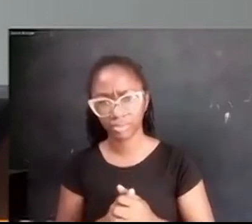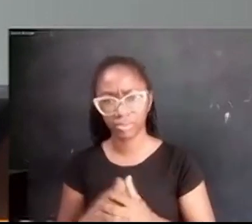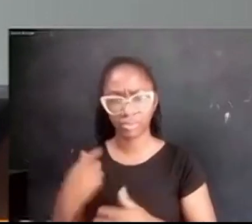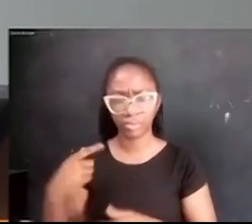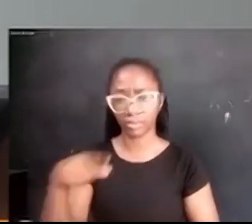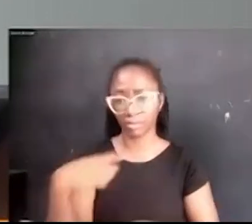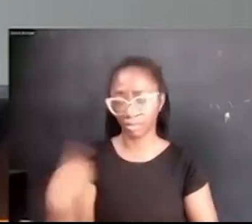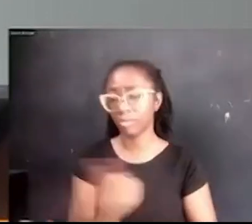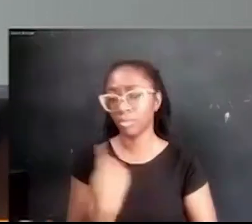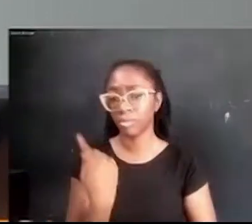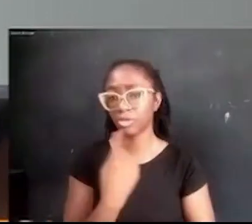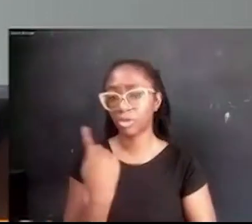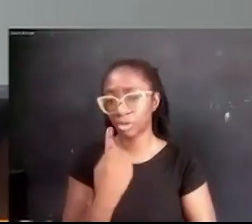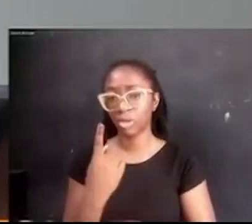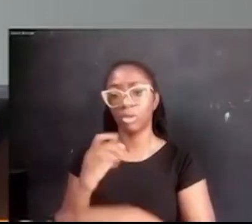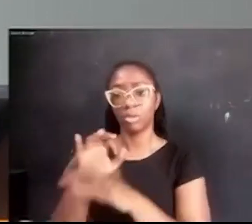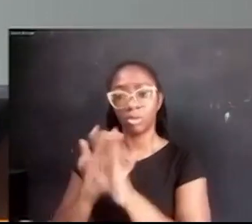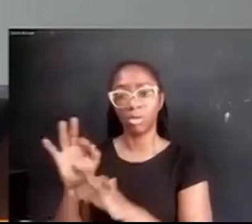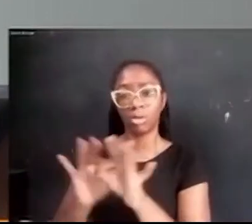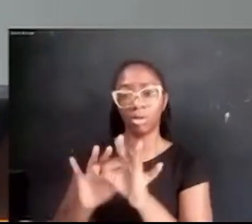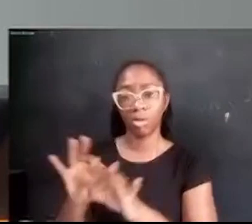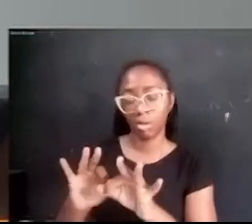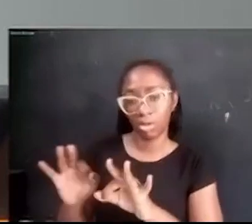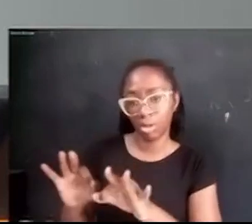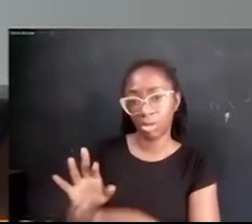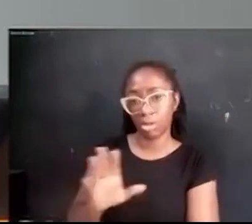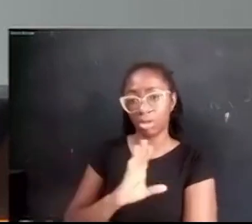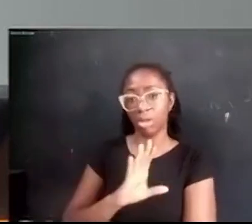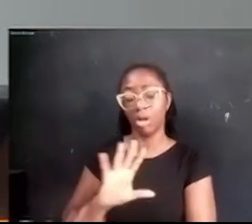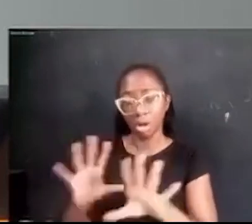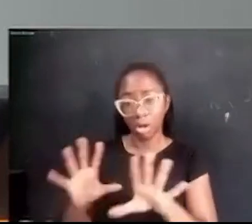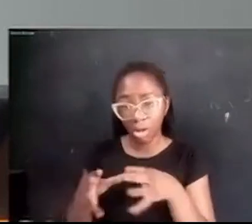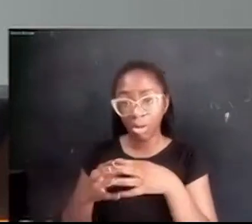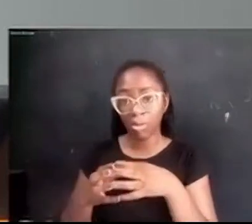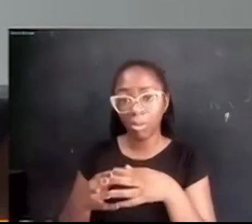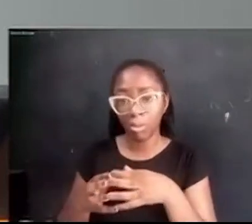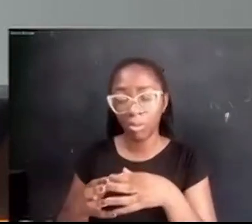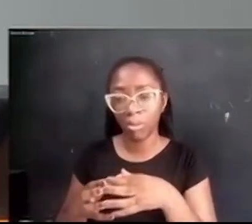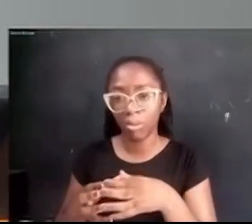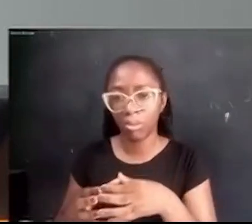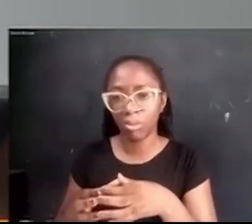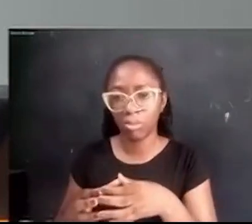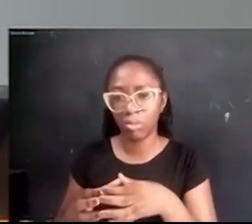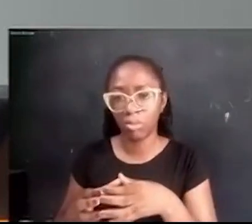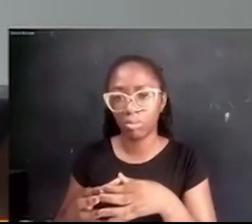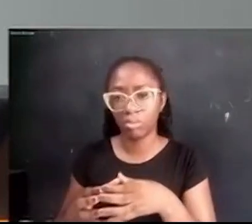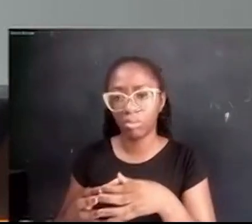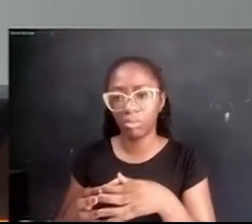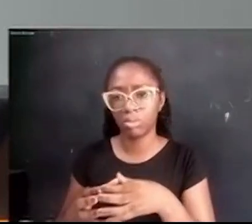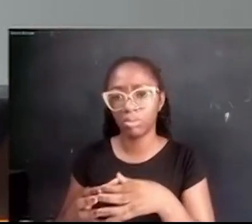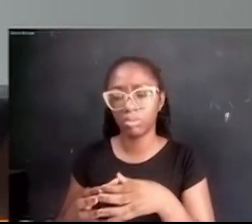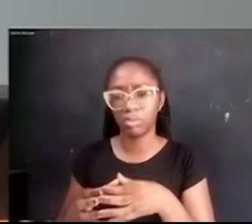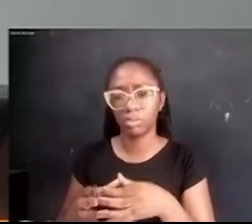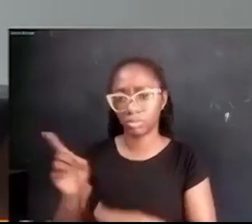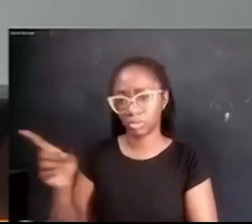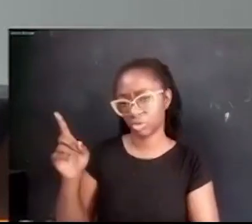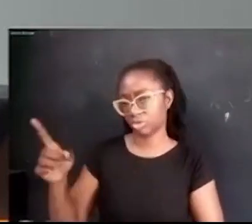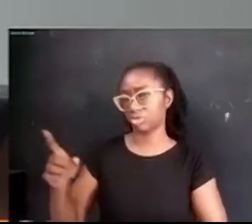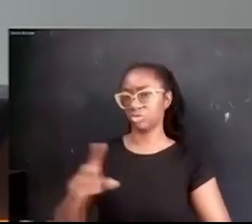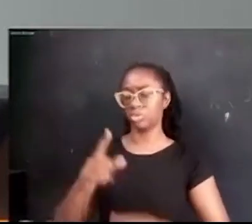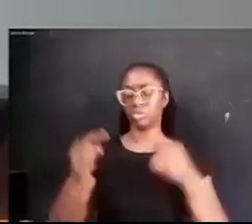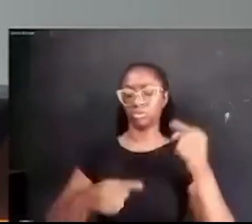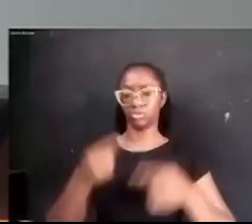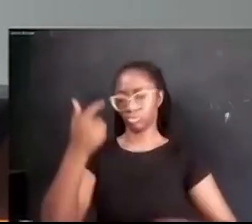misma concepción, no es la misma cultura que la de un inglés, que la de un jurista de Estados Unidos o de un ciudadano